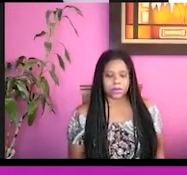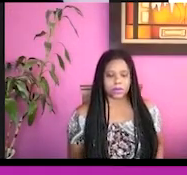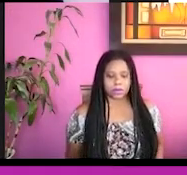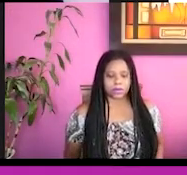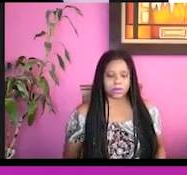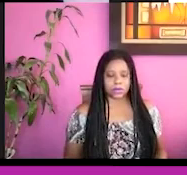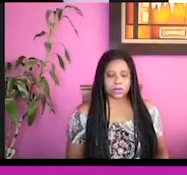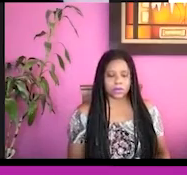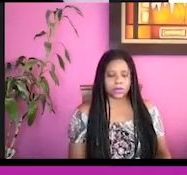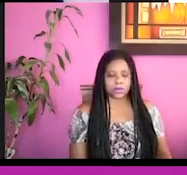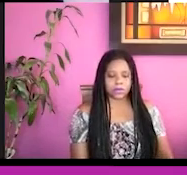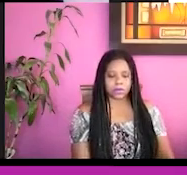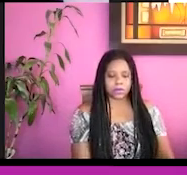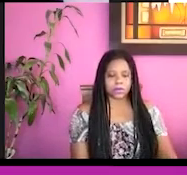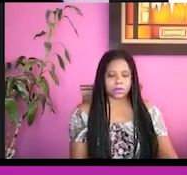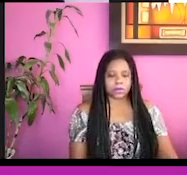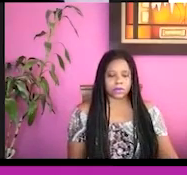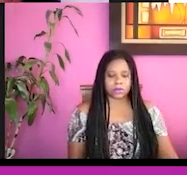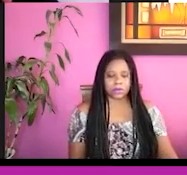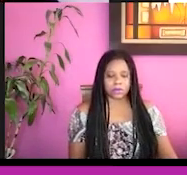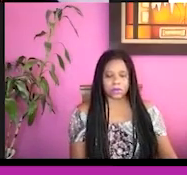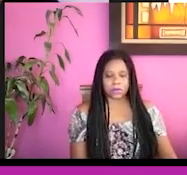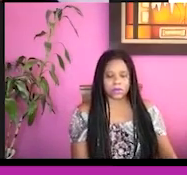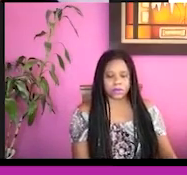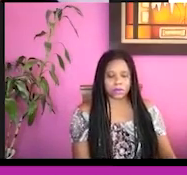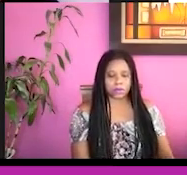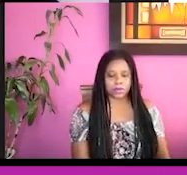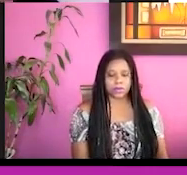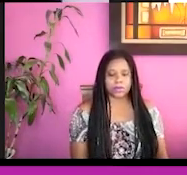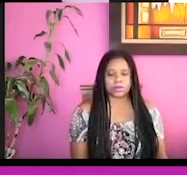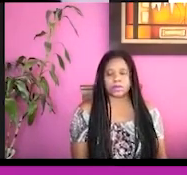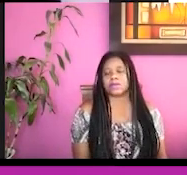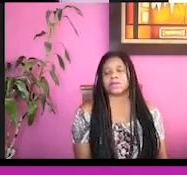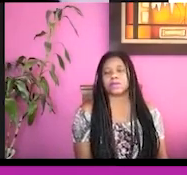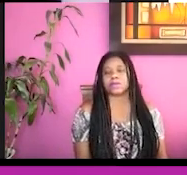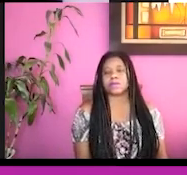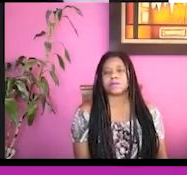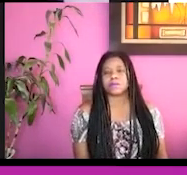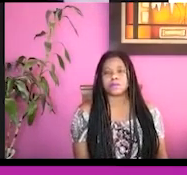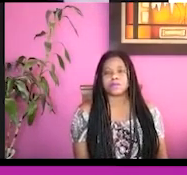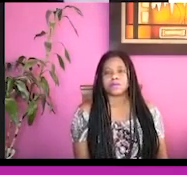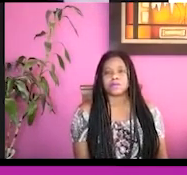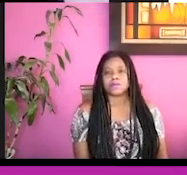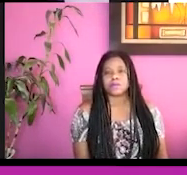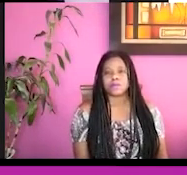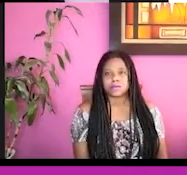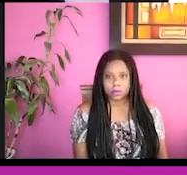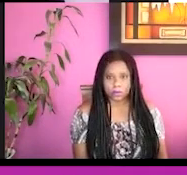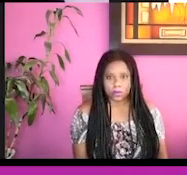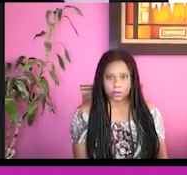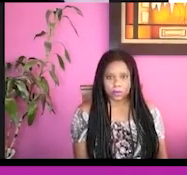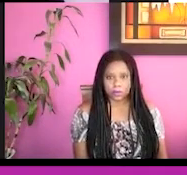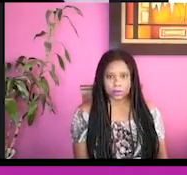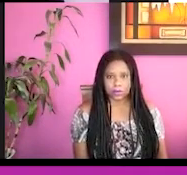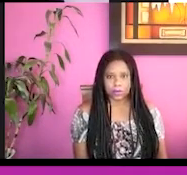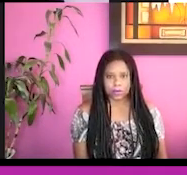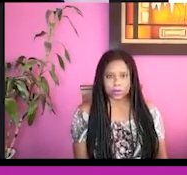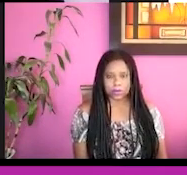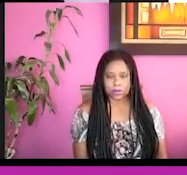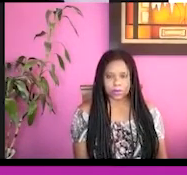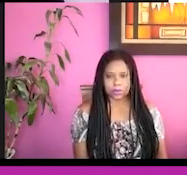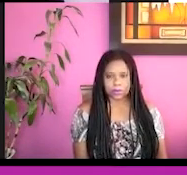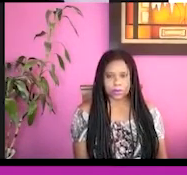represento, estamos orientados justamente a este aspecto, a poder establecer sistemas informáticos que permitan